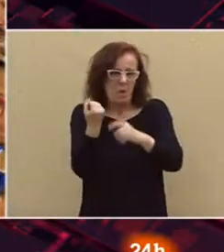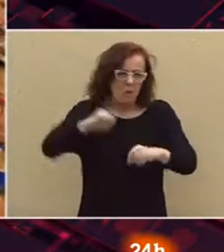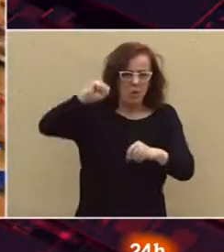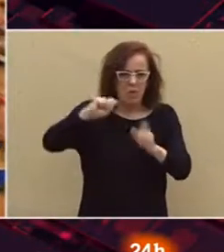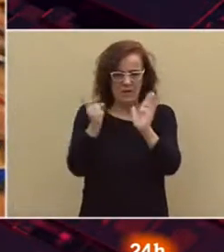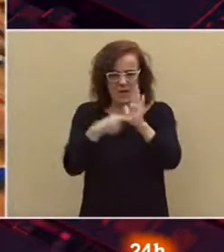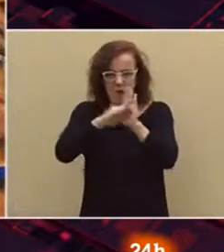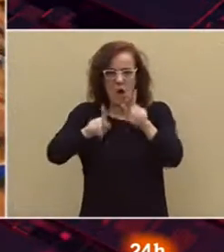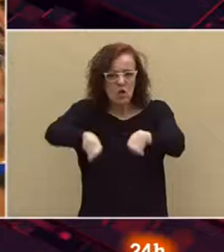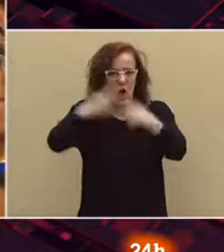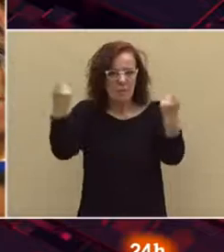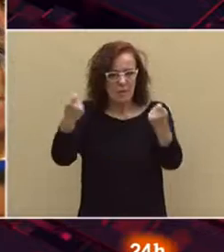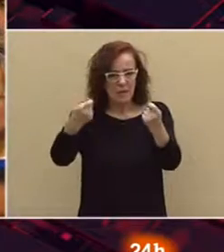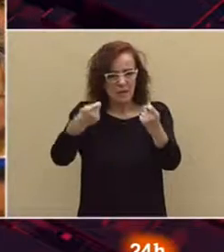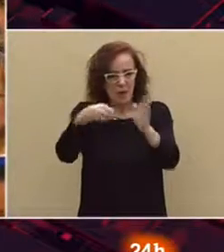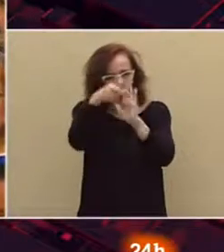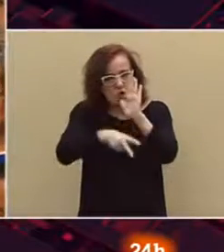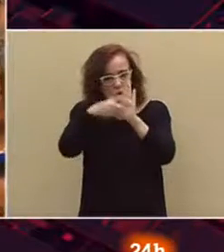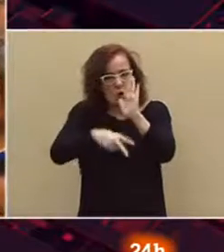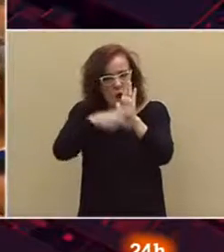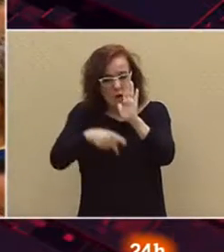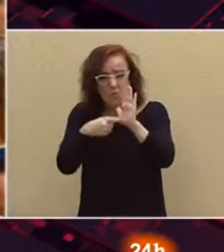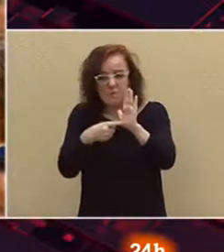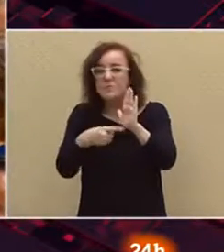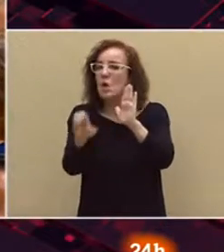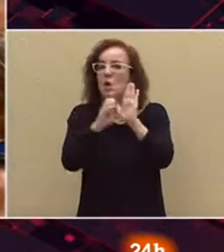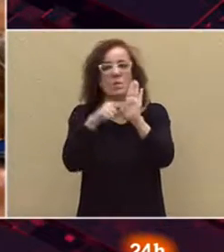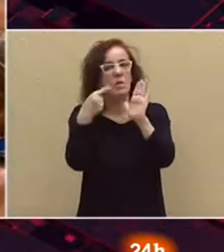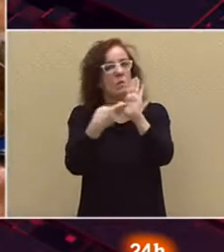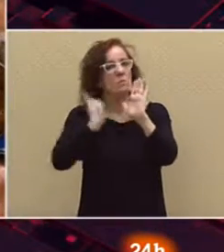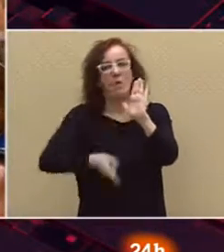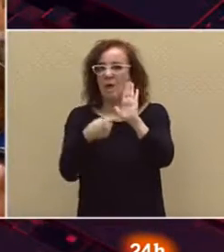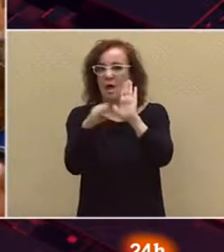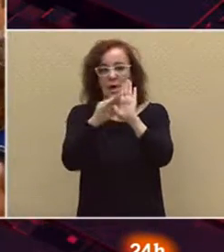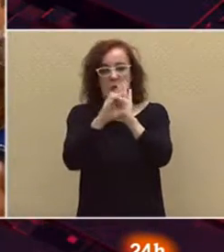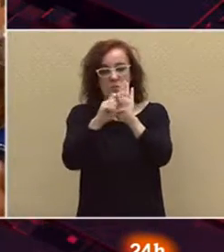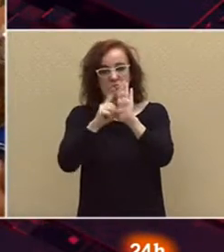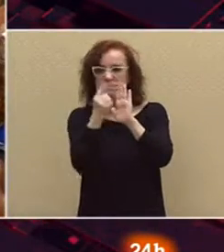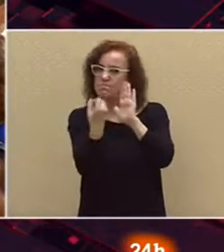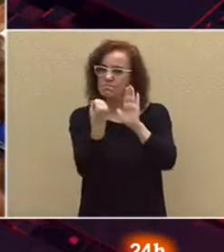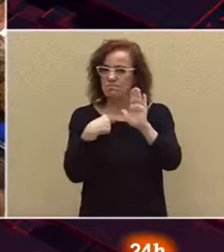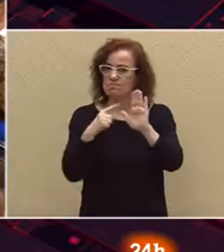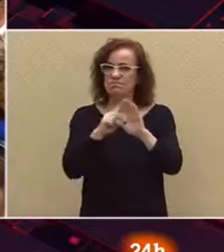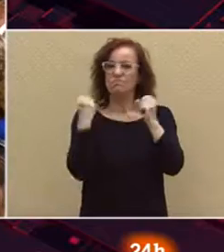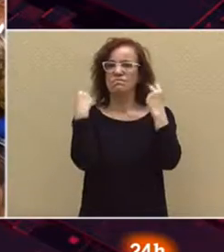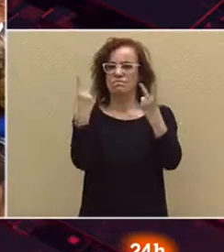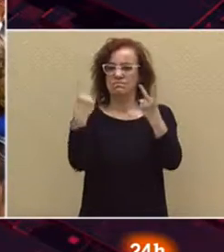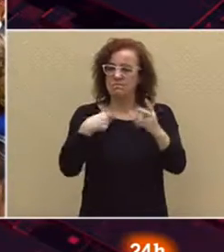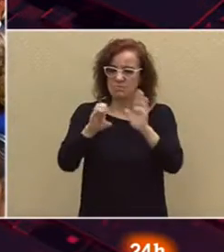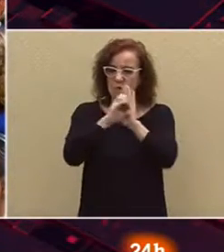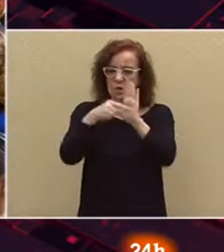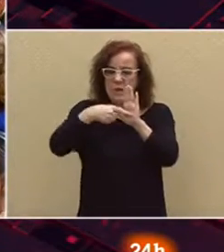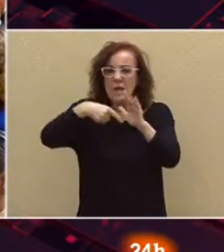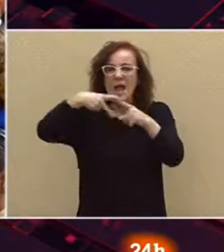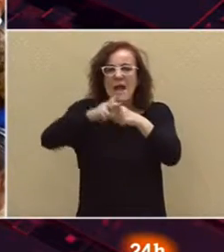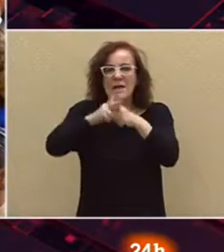las reglas del juego, ahí estaba la Constitución. La Constitución se ha revelado como el instrumento eficaz y necesario para